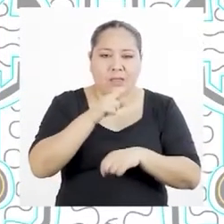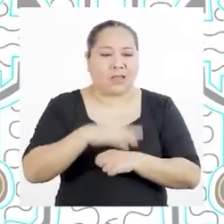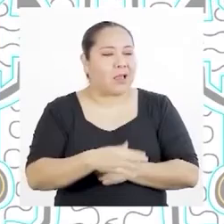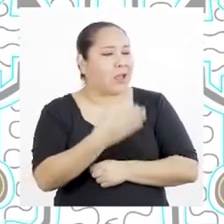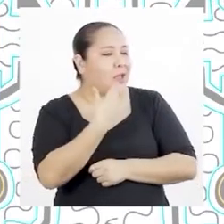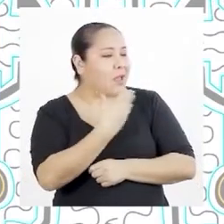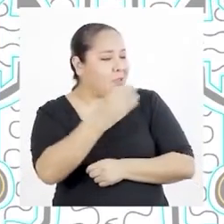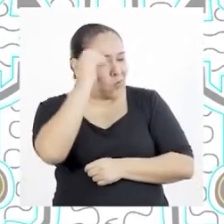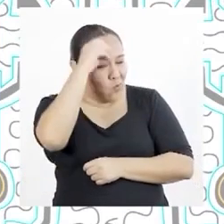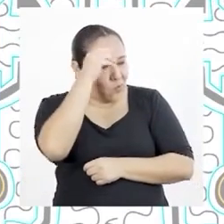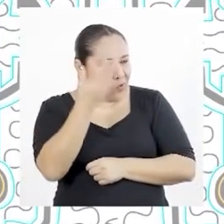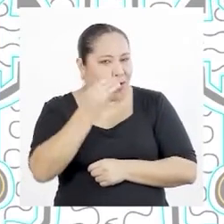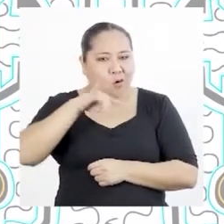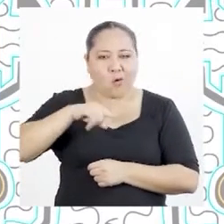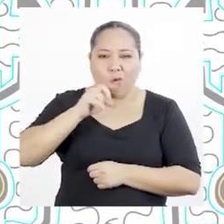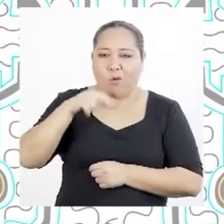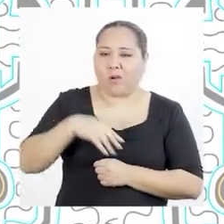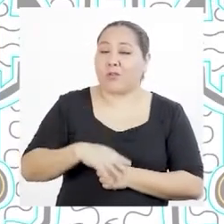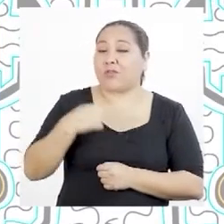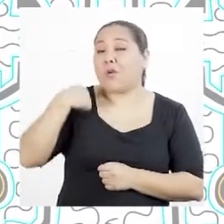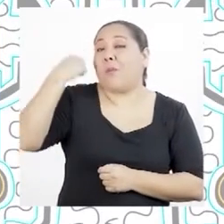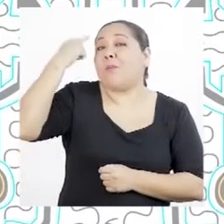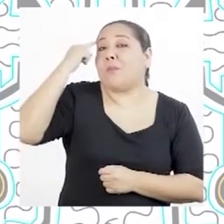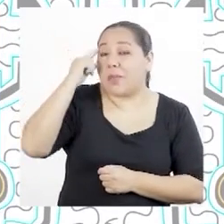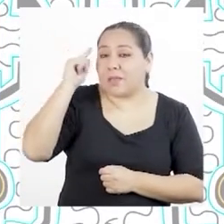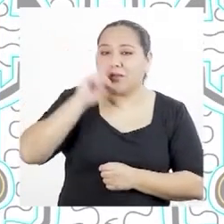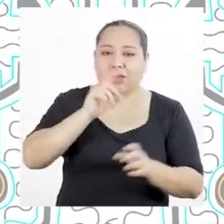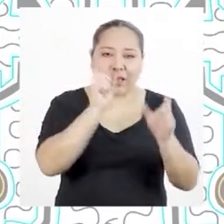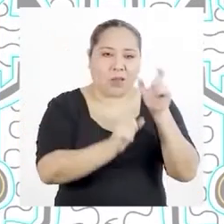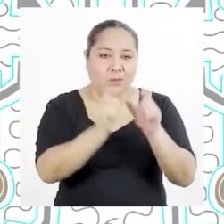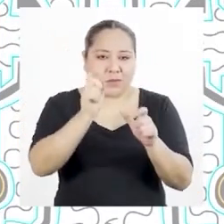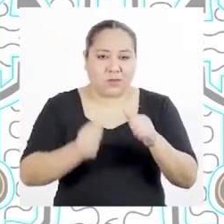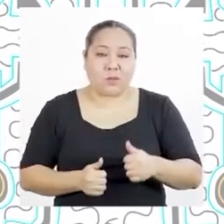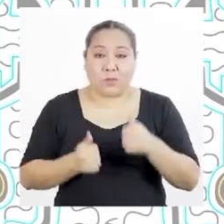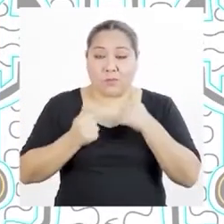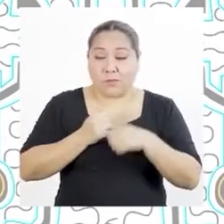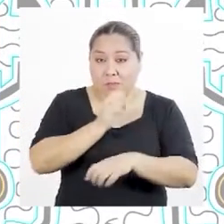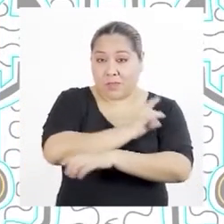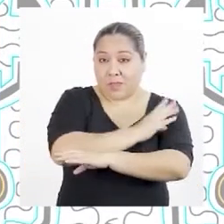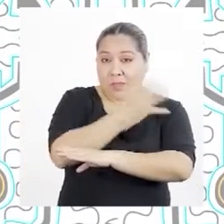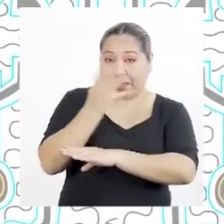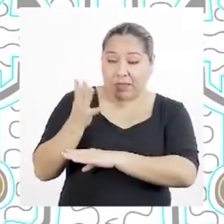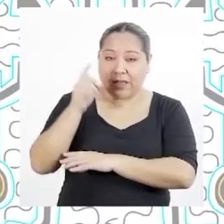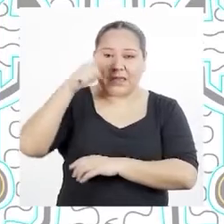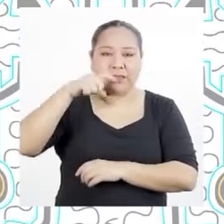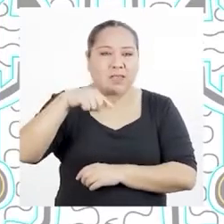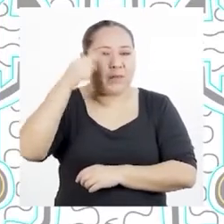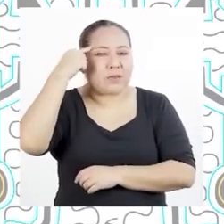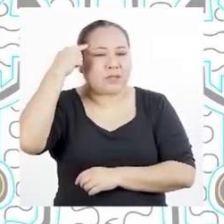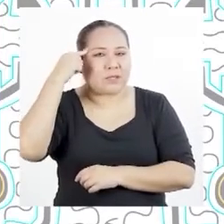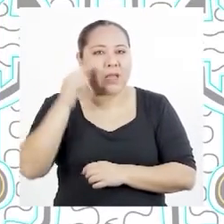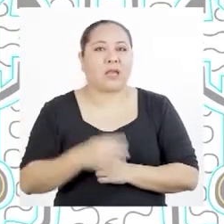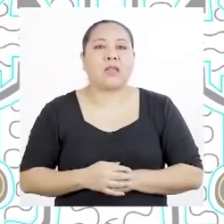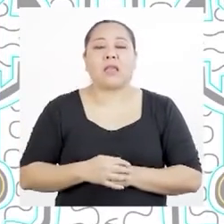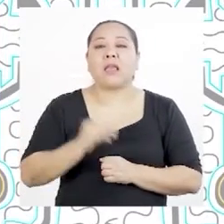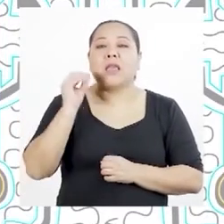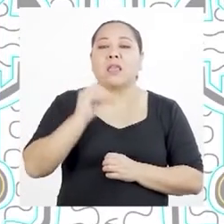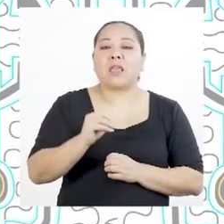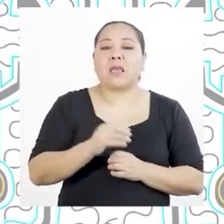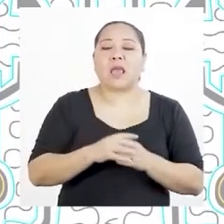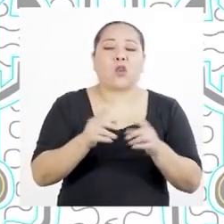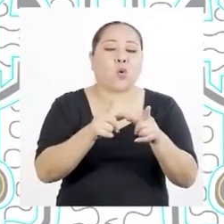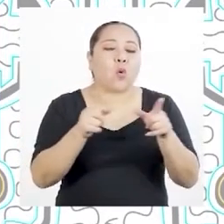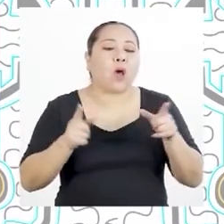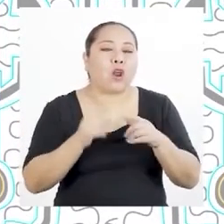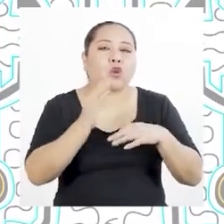gracias por su opinión, Juan. Me parece que las personas que viven en la selva deben considerar de mejor manera en qué lugar